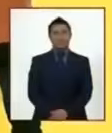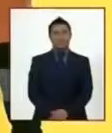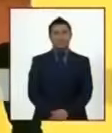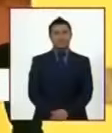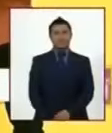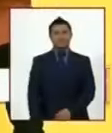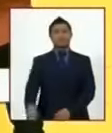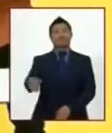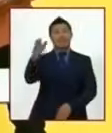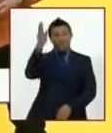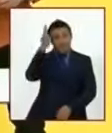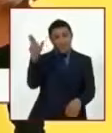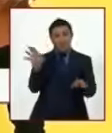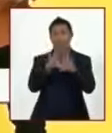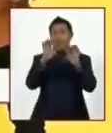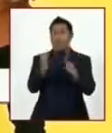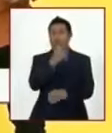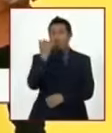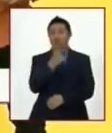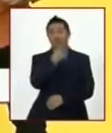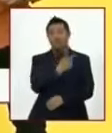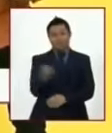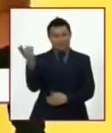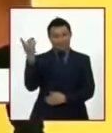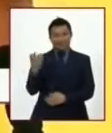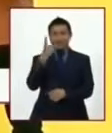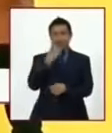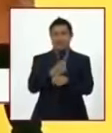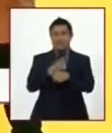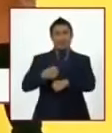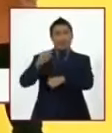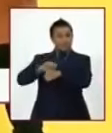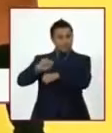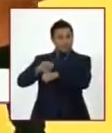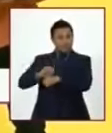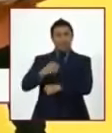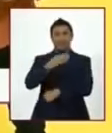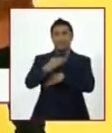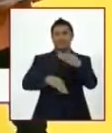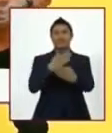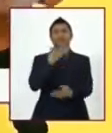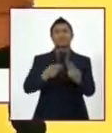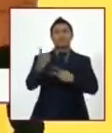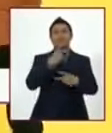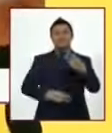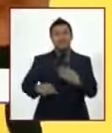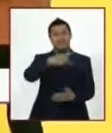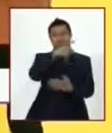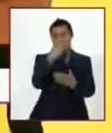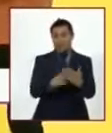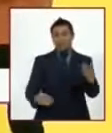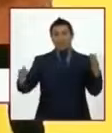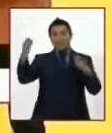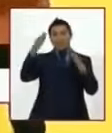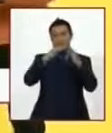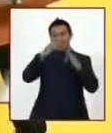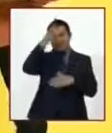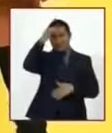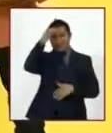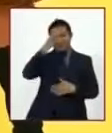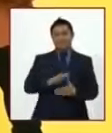¿Qué tal, alumnas y alumnos de primer grado de secundaria? Sean bienvenidas y bienvenidos a la programación de Aprende en